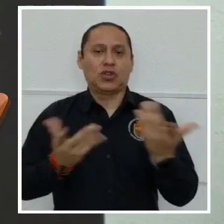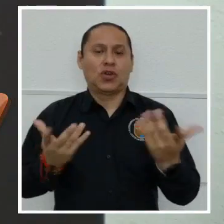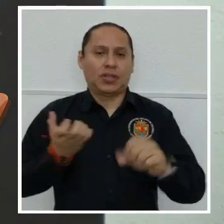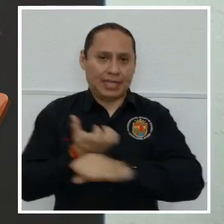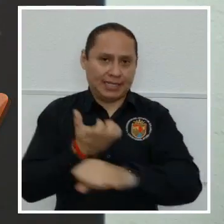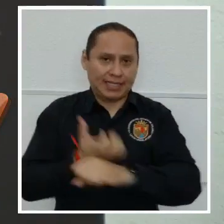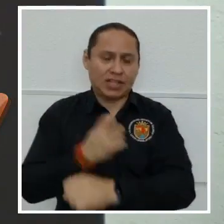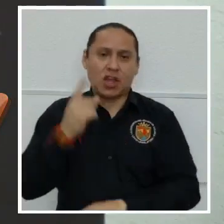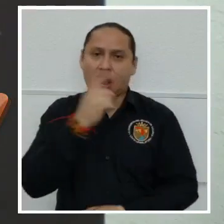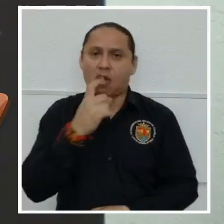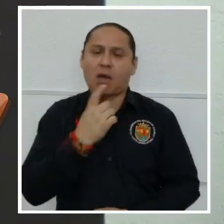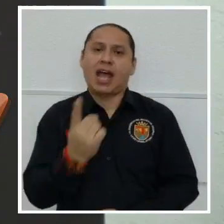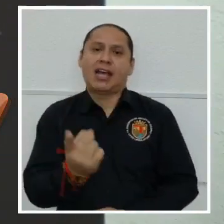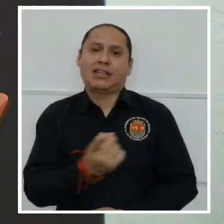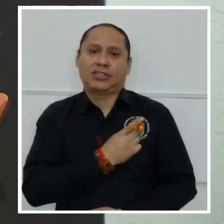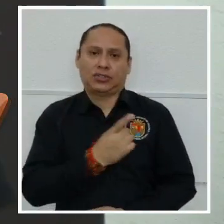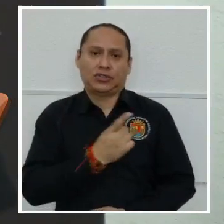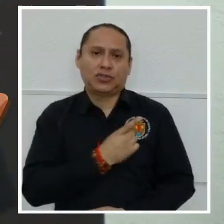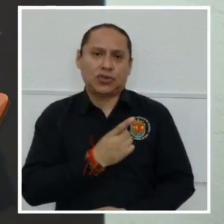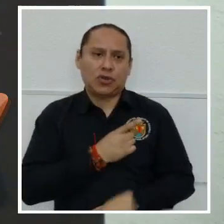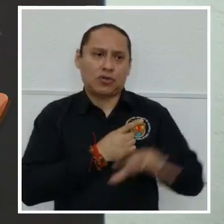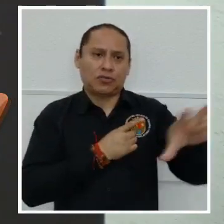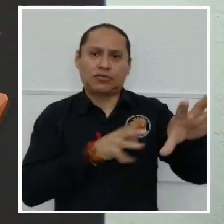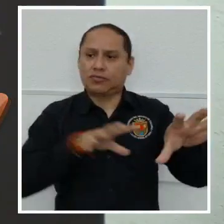agua solo se